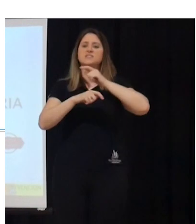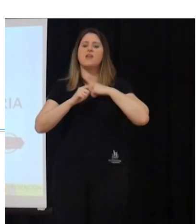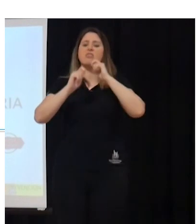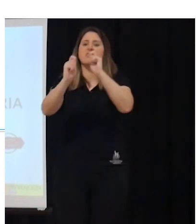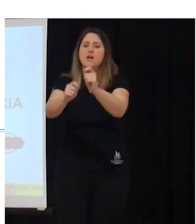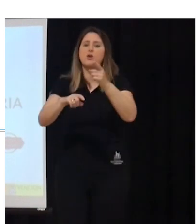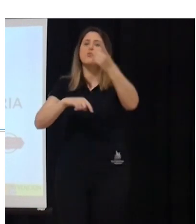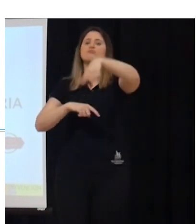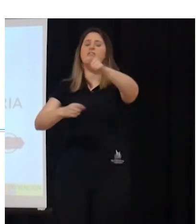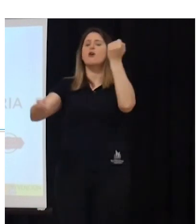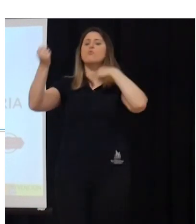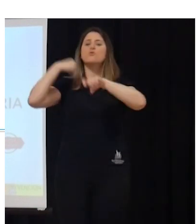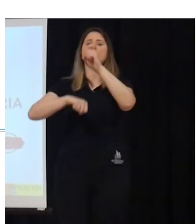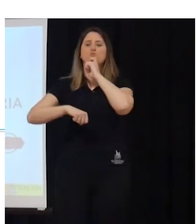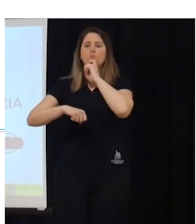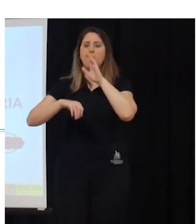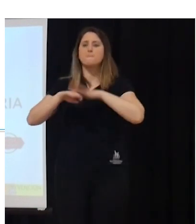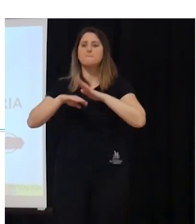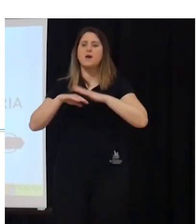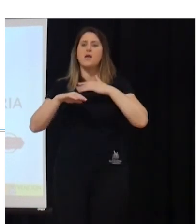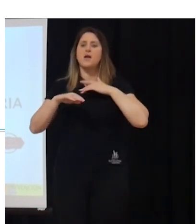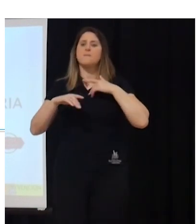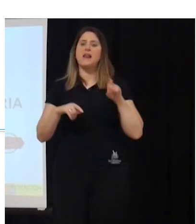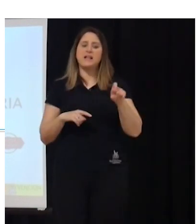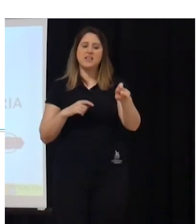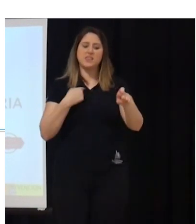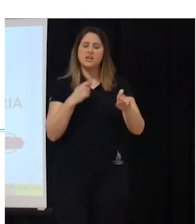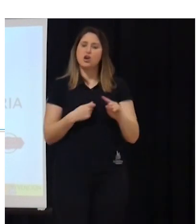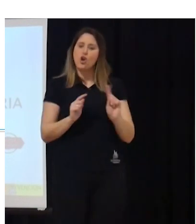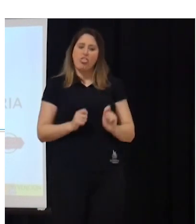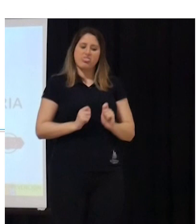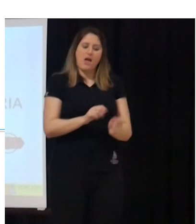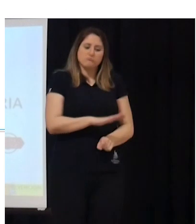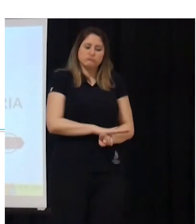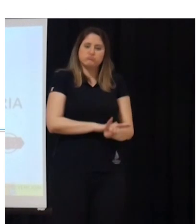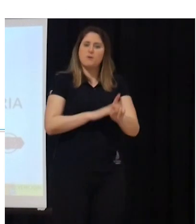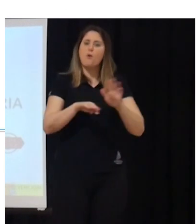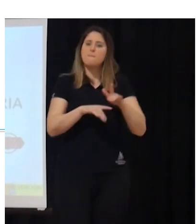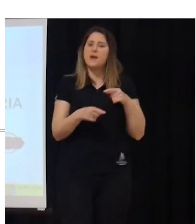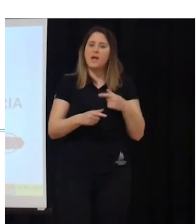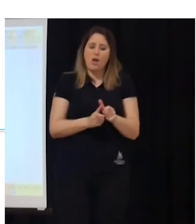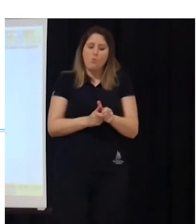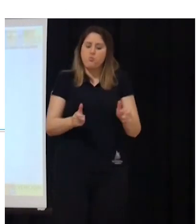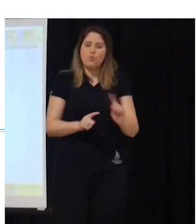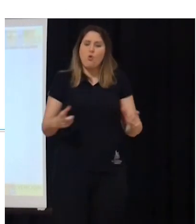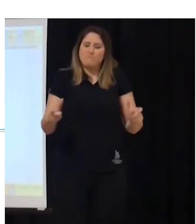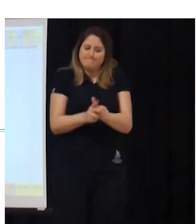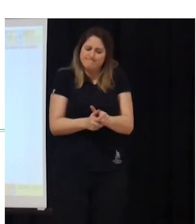que deben hacer ustedes para ponerse lo difícil al cáncer, para hacer que sus tejidos no